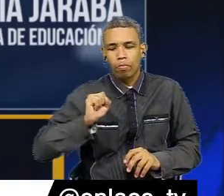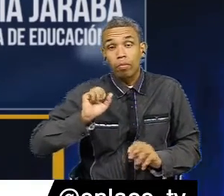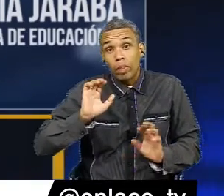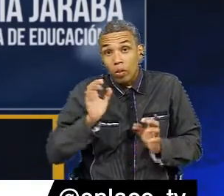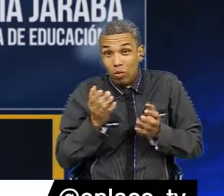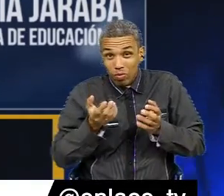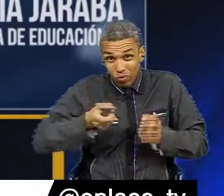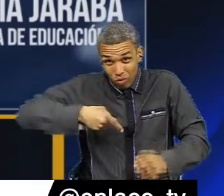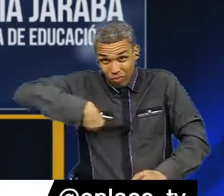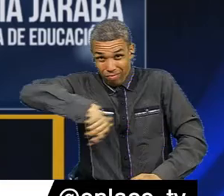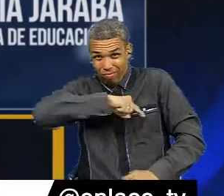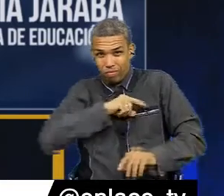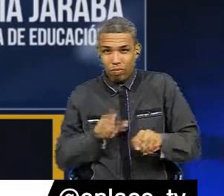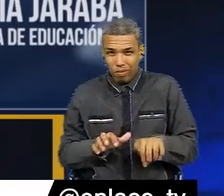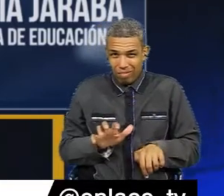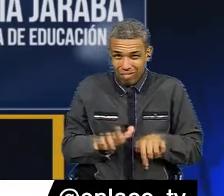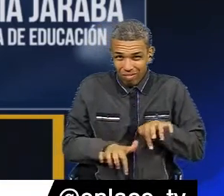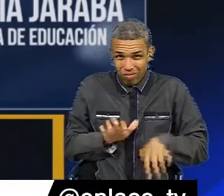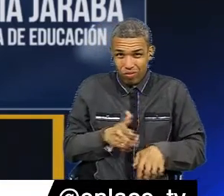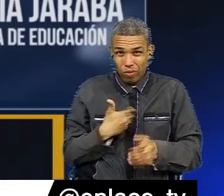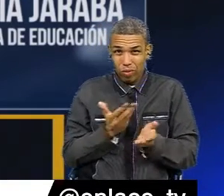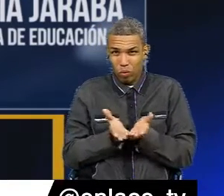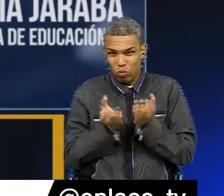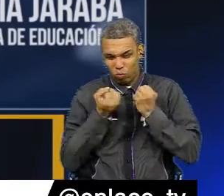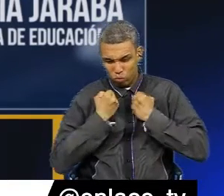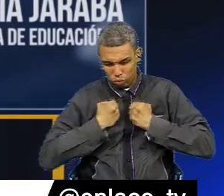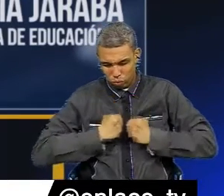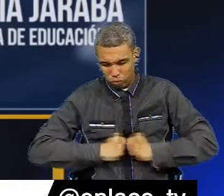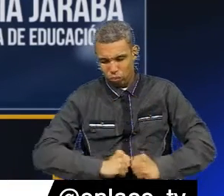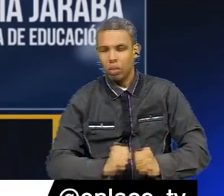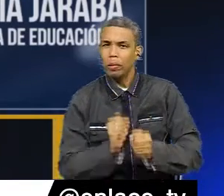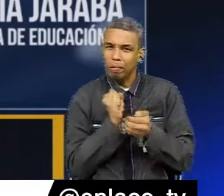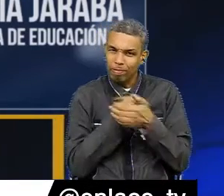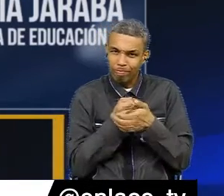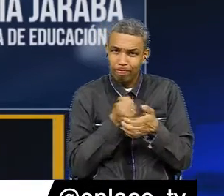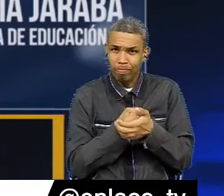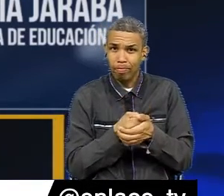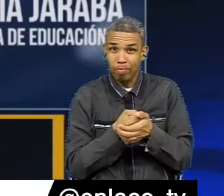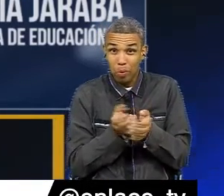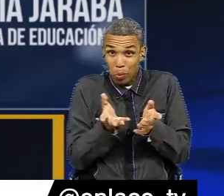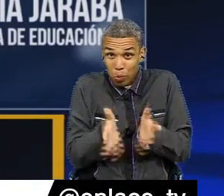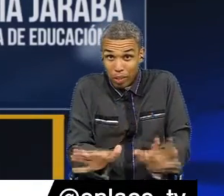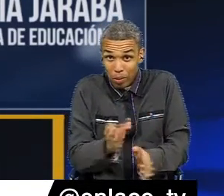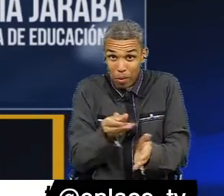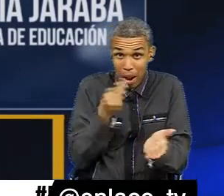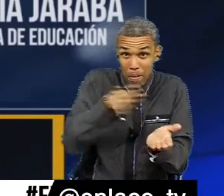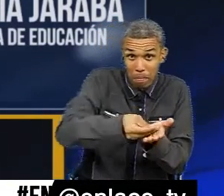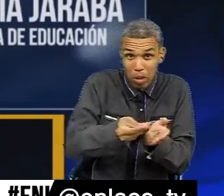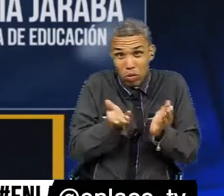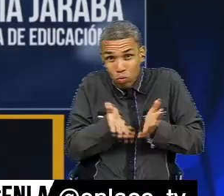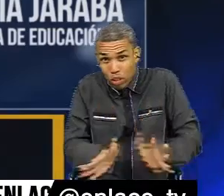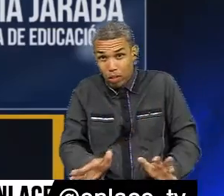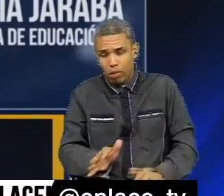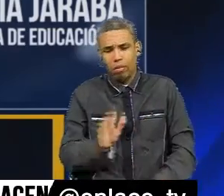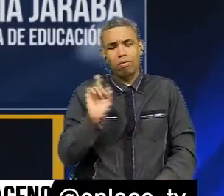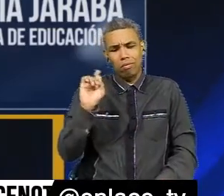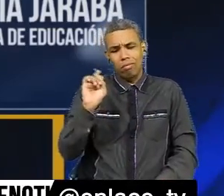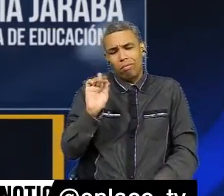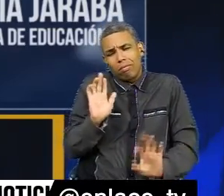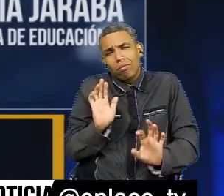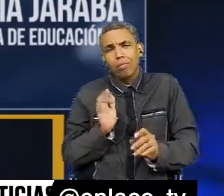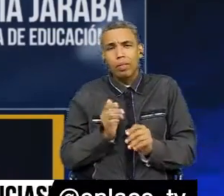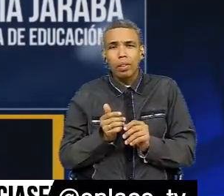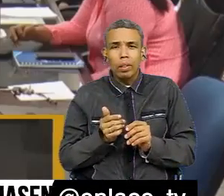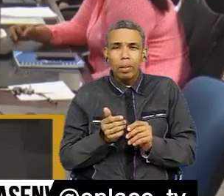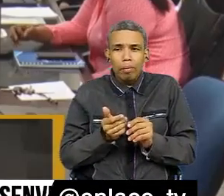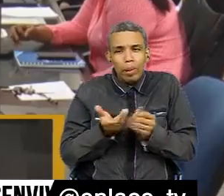gestión, en ningún momento de pronto estamos obstaculizando este pago, por lo contrario estamos buscando las alternativas